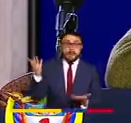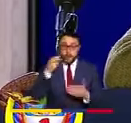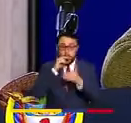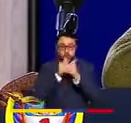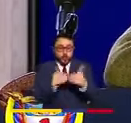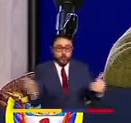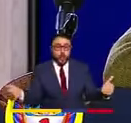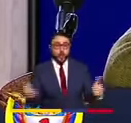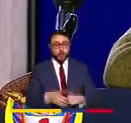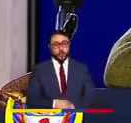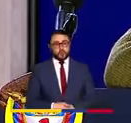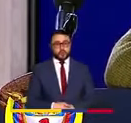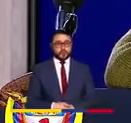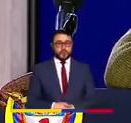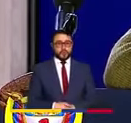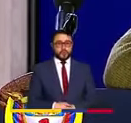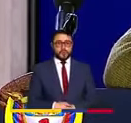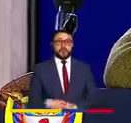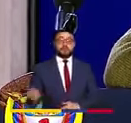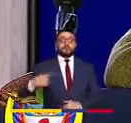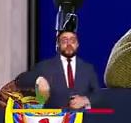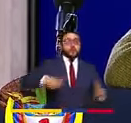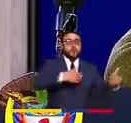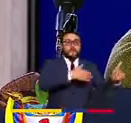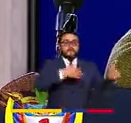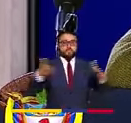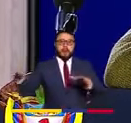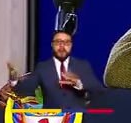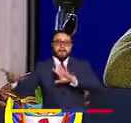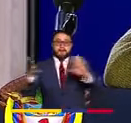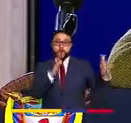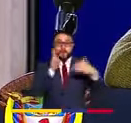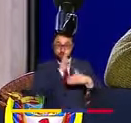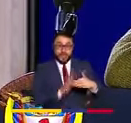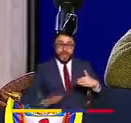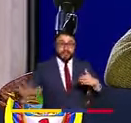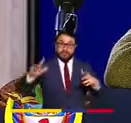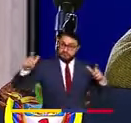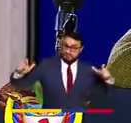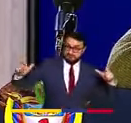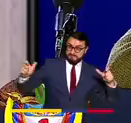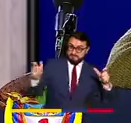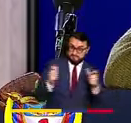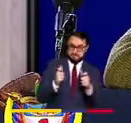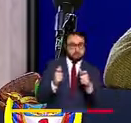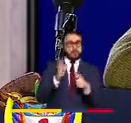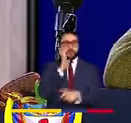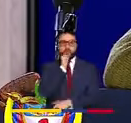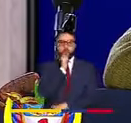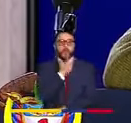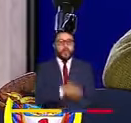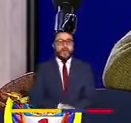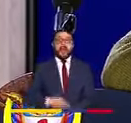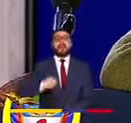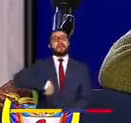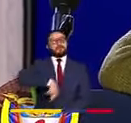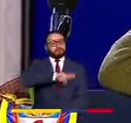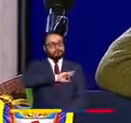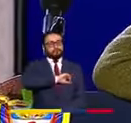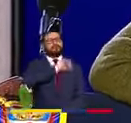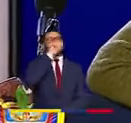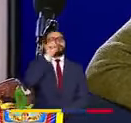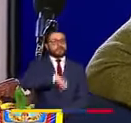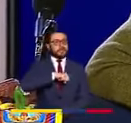Nunca redujeron la tasa de mortalidad perinatal, pero entonces nosotros sí lo hemos